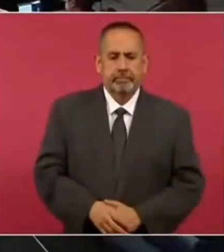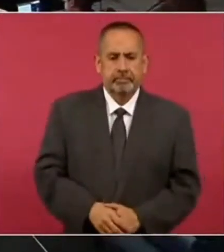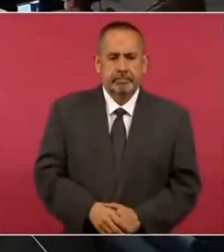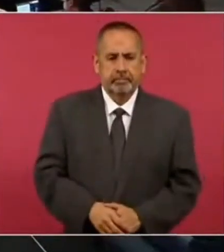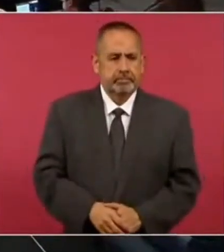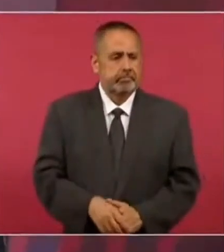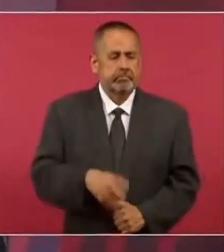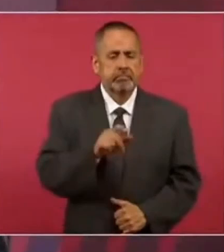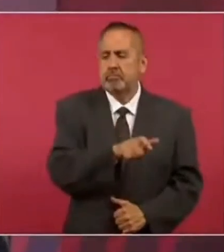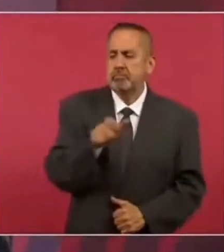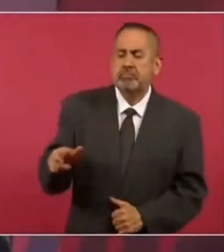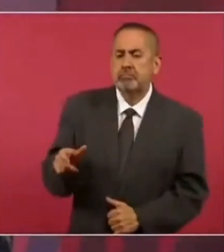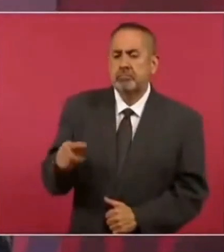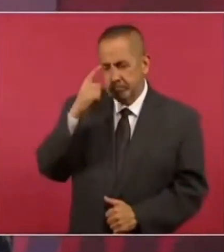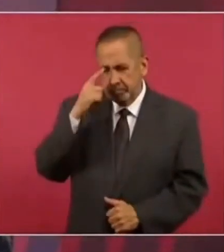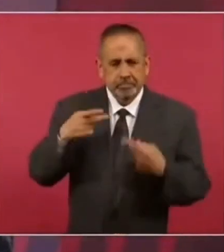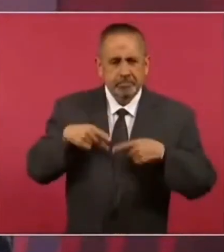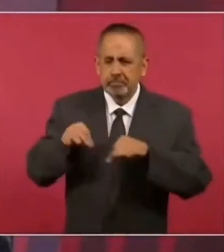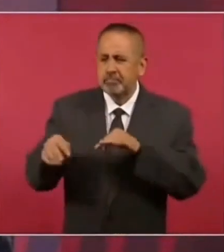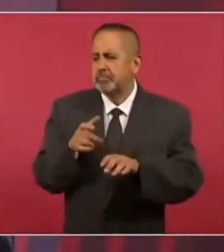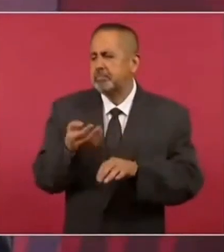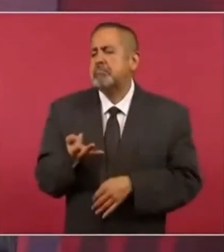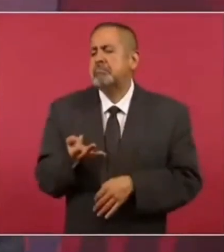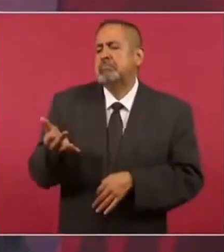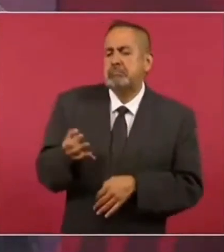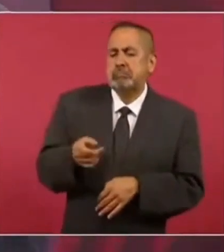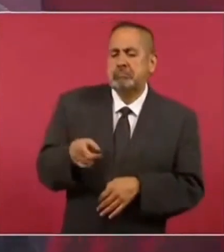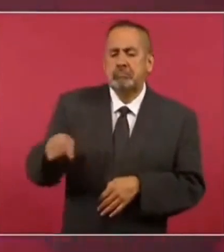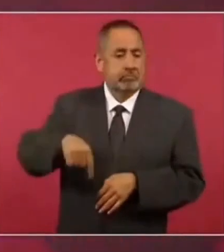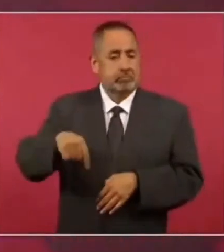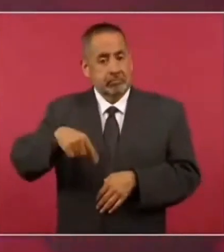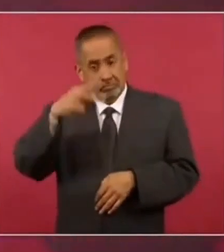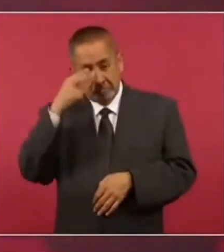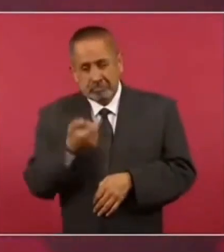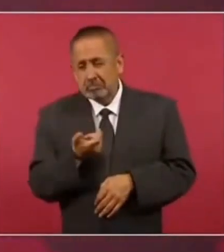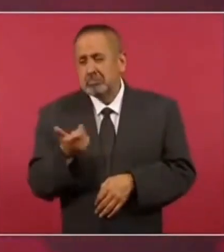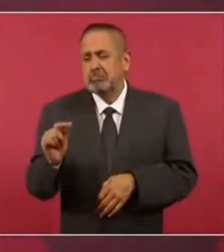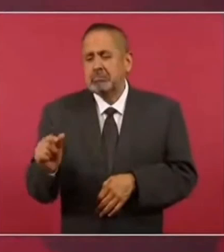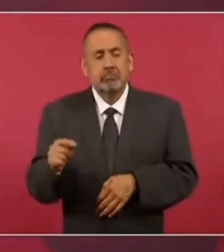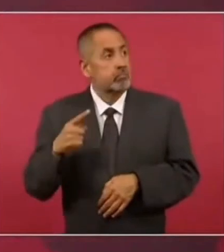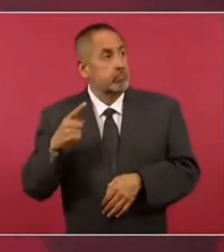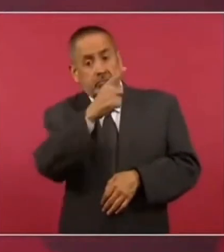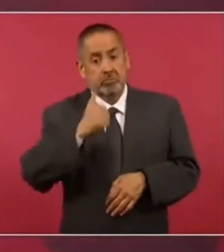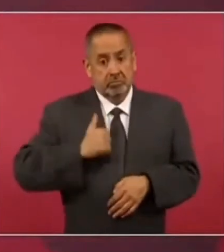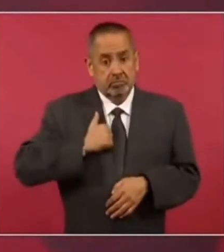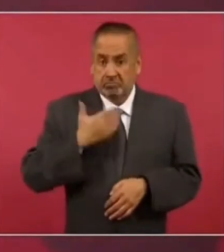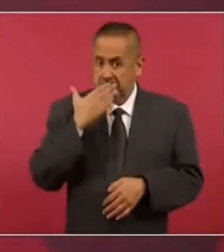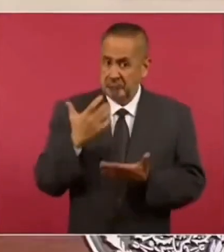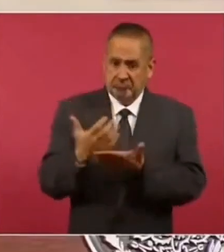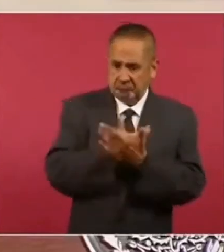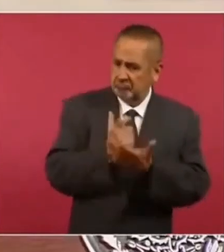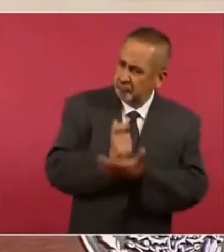No le pagan a los trabajadores mineros lo que pagan a los trabajadores mineros de Canadá.